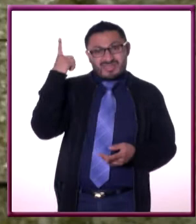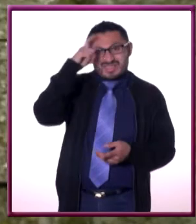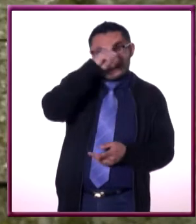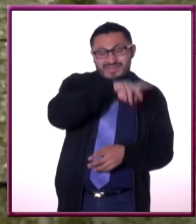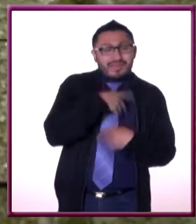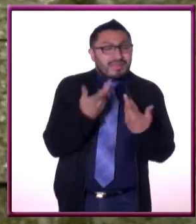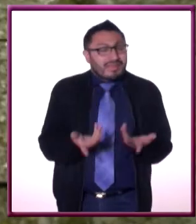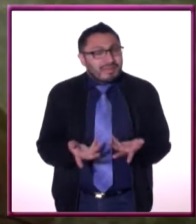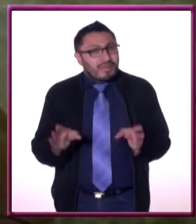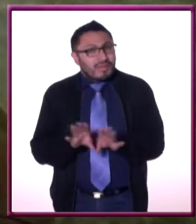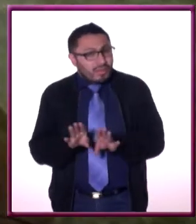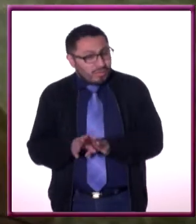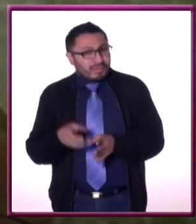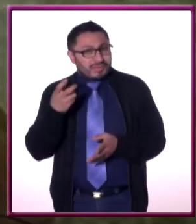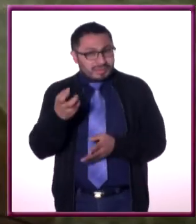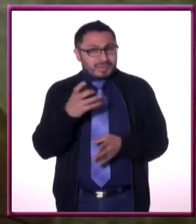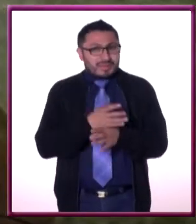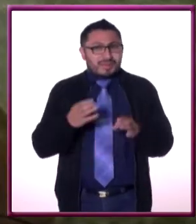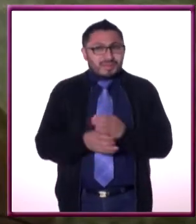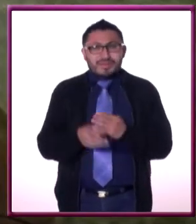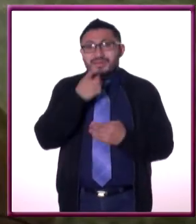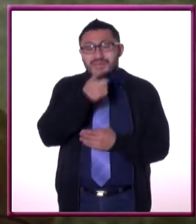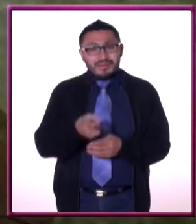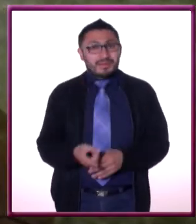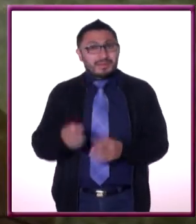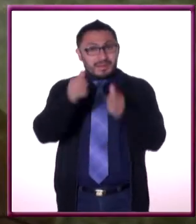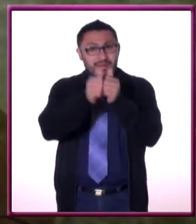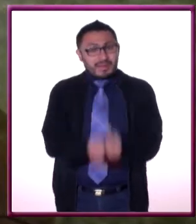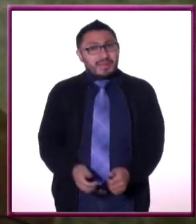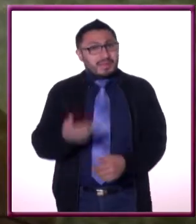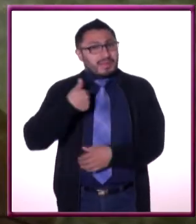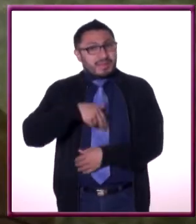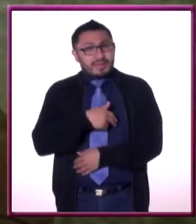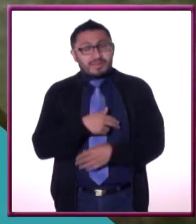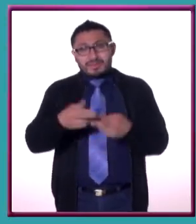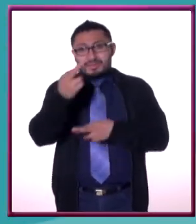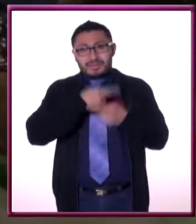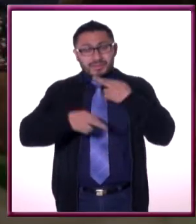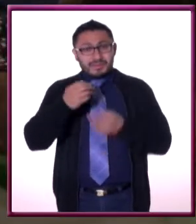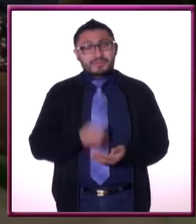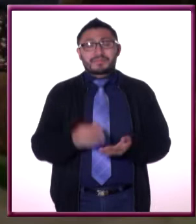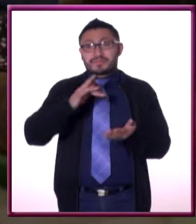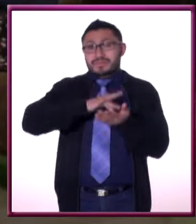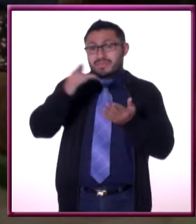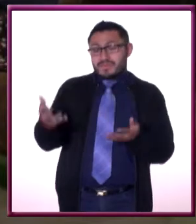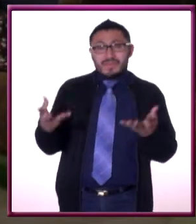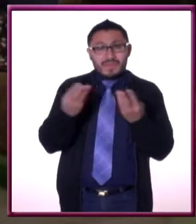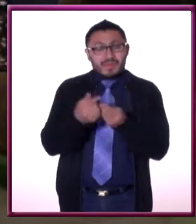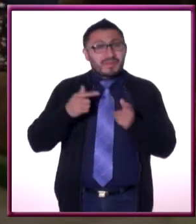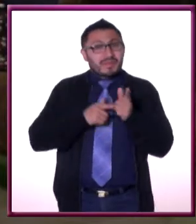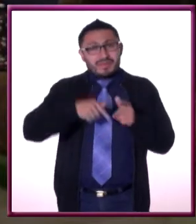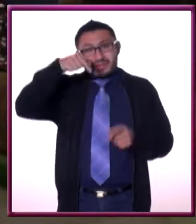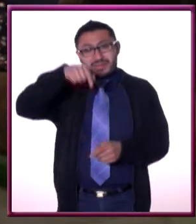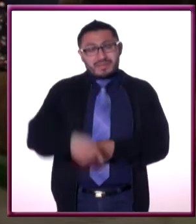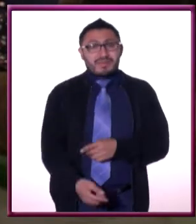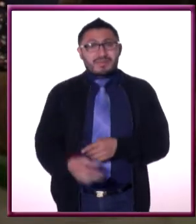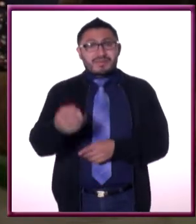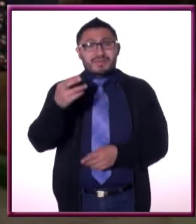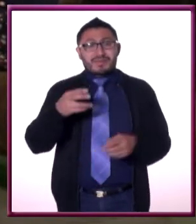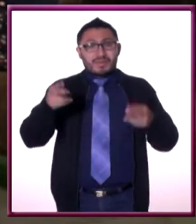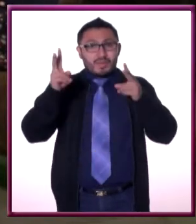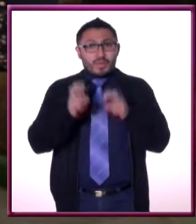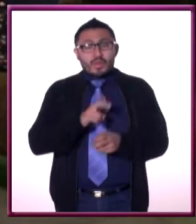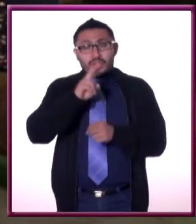es conseguir pues, esos productos de los que estamos hablando? Claro. Quédese con nosotros, regresamos. Gracias por continuar con nosotros, regresamos a Nos Nutrimos